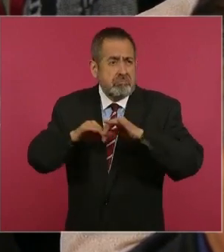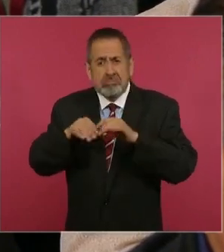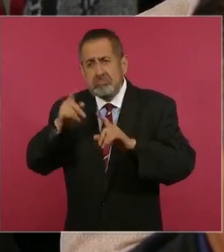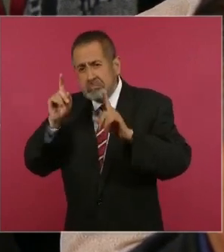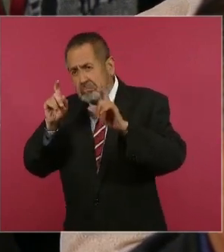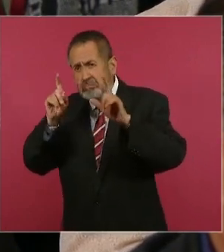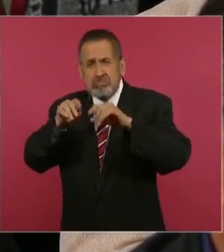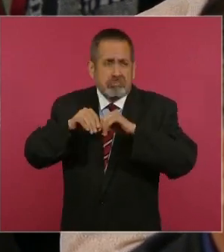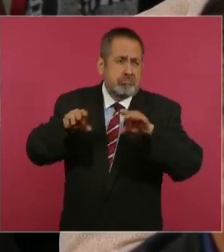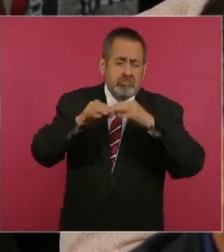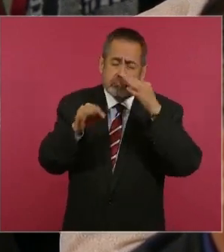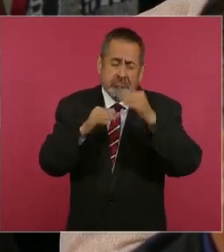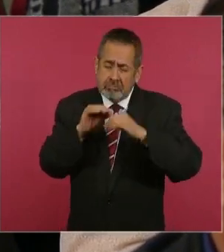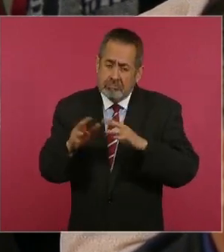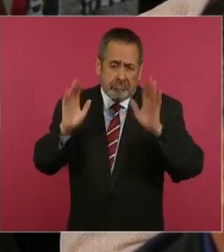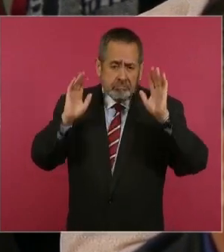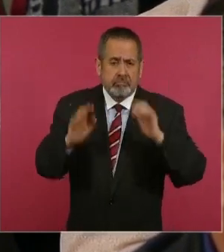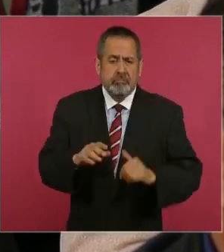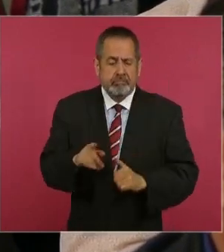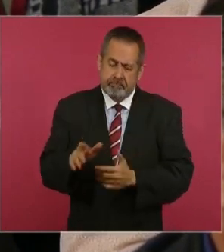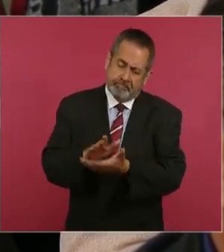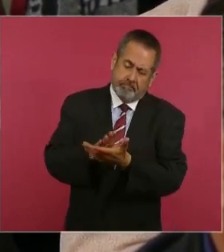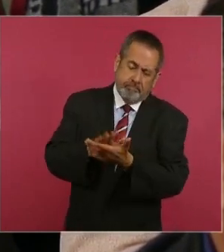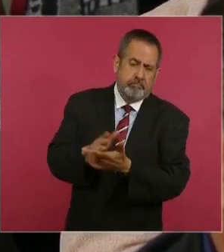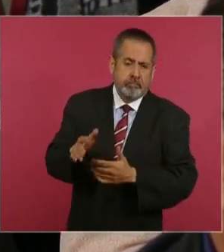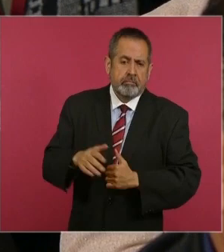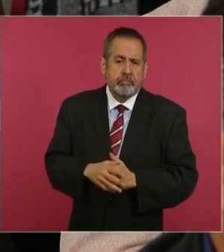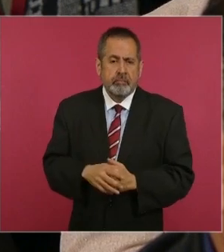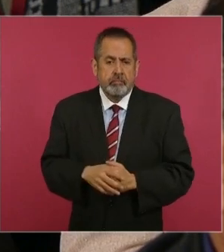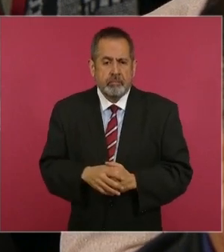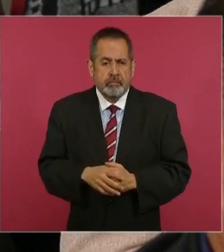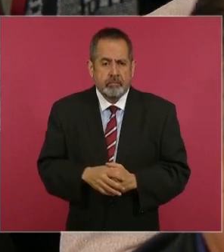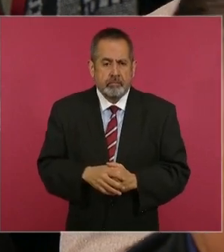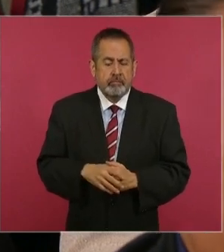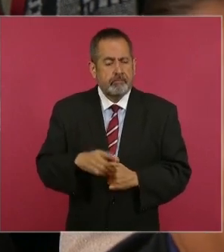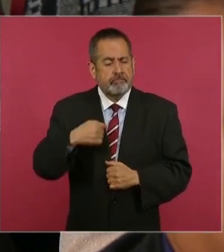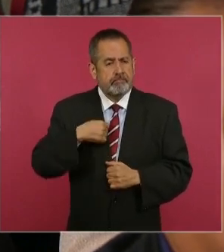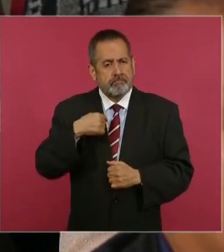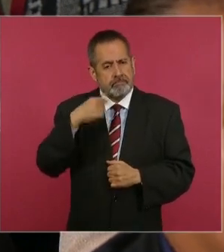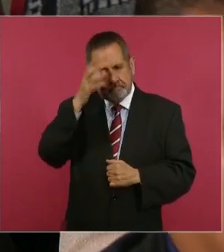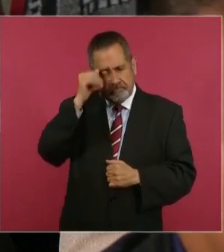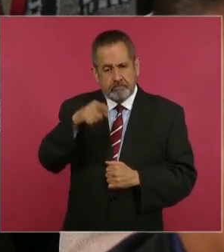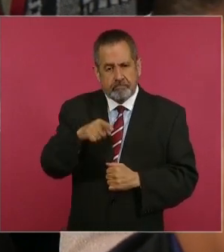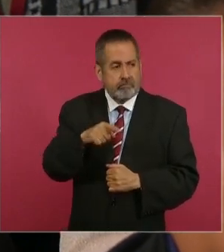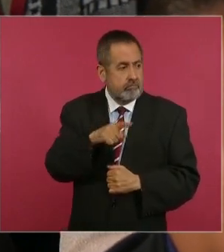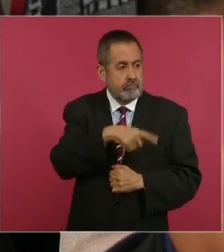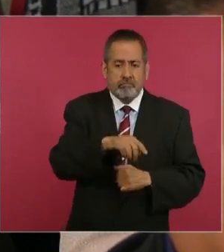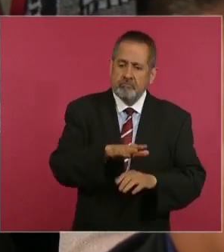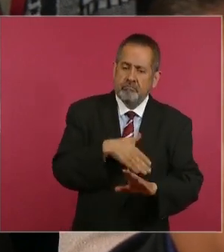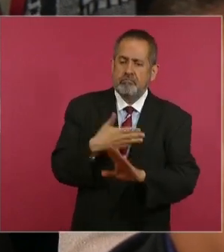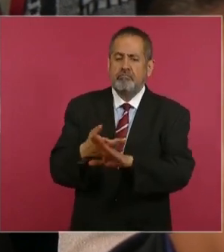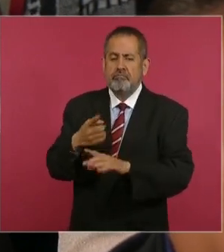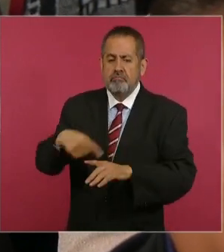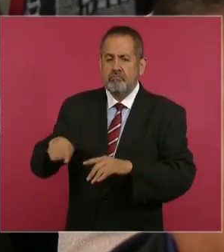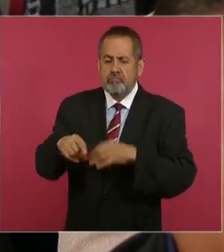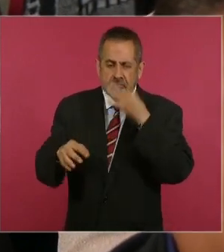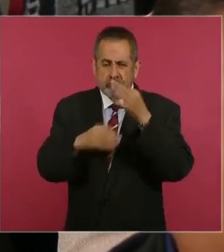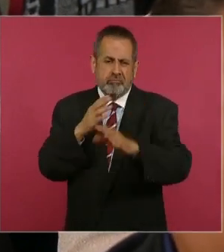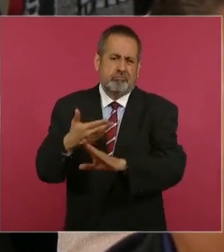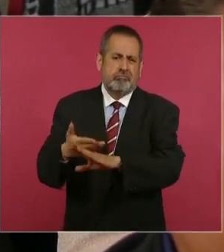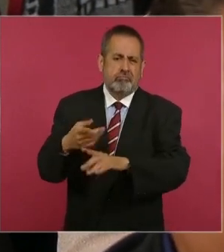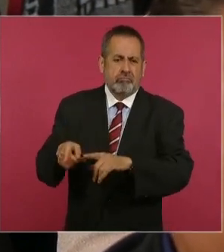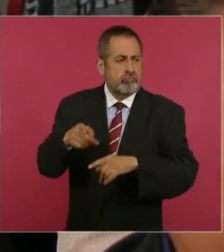cañón y a veces creo que no no estoy de acuerdo y seo personalmente en que se los agarren de piñata en redes sociales por